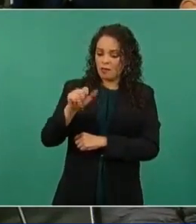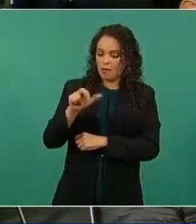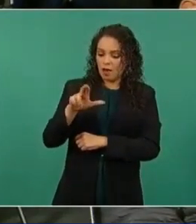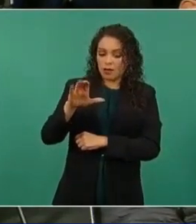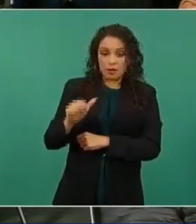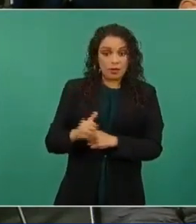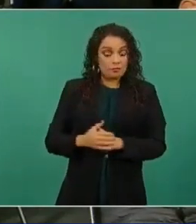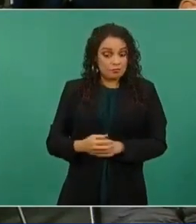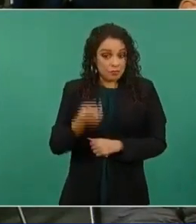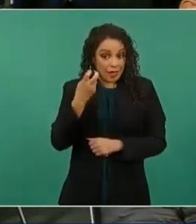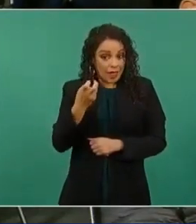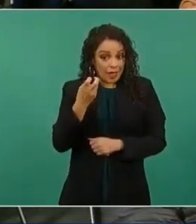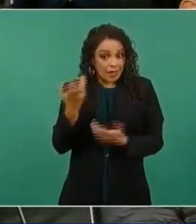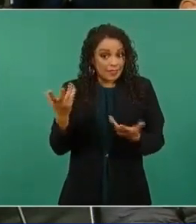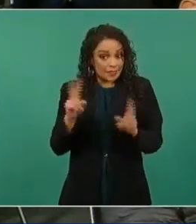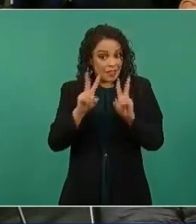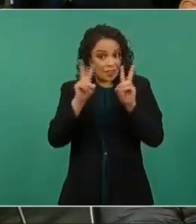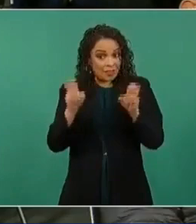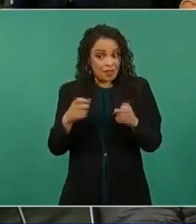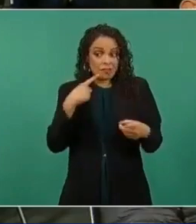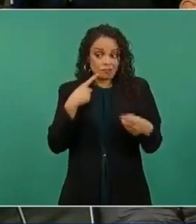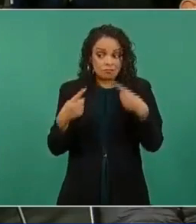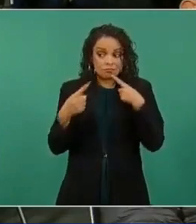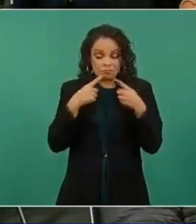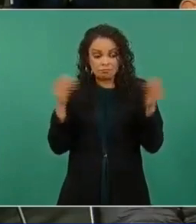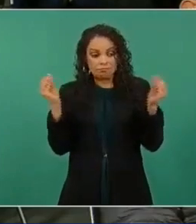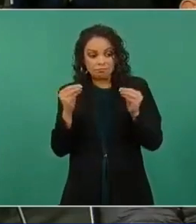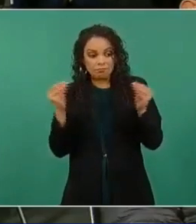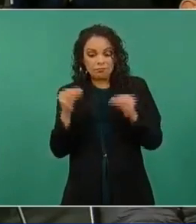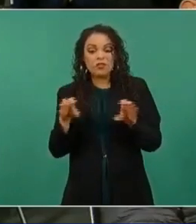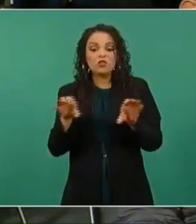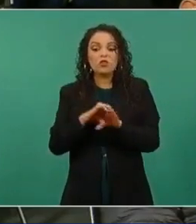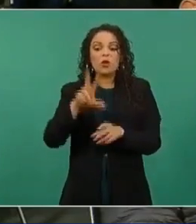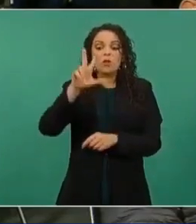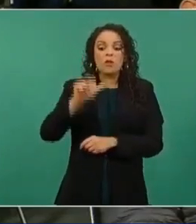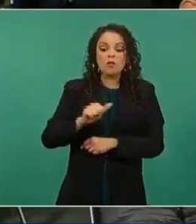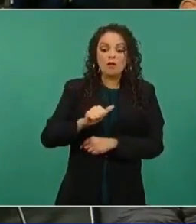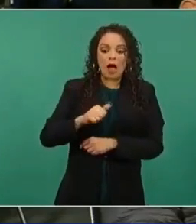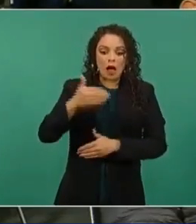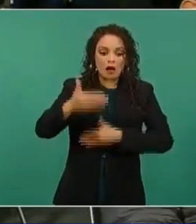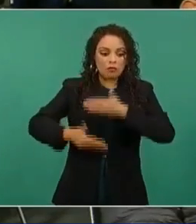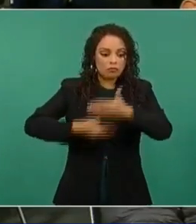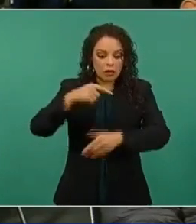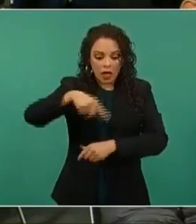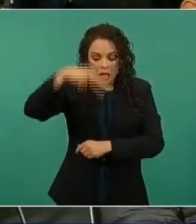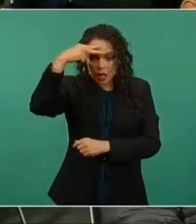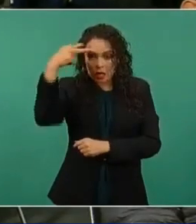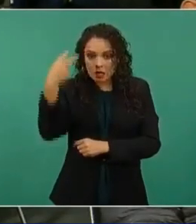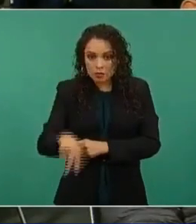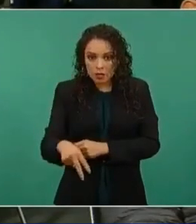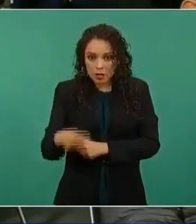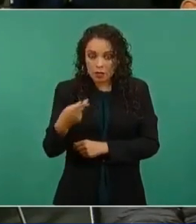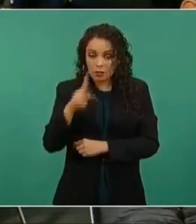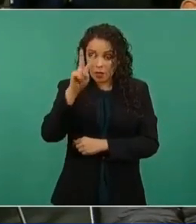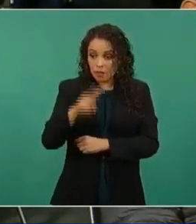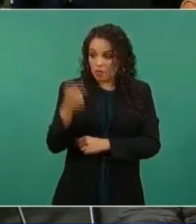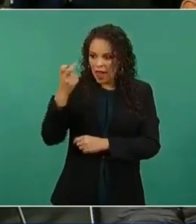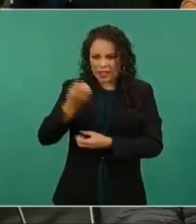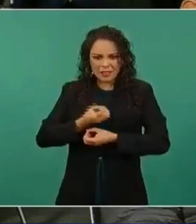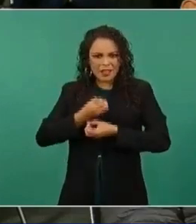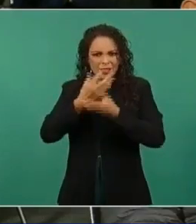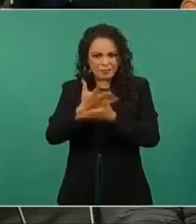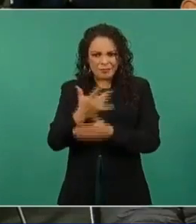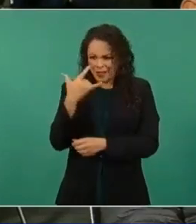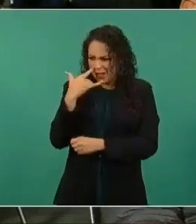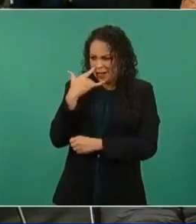el tema de cómo va México. Bueno, ya sabemos lo que se ha planteado aquí en la mañanera, pero es curioso este tipo de expresiones cuando